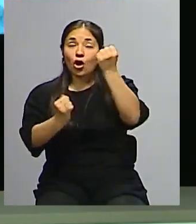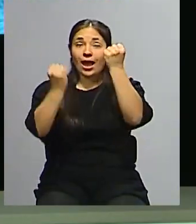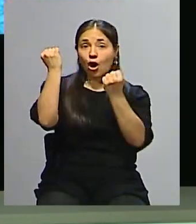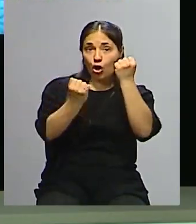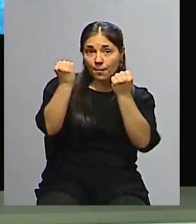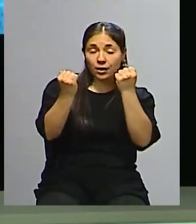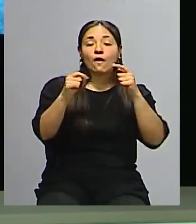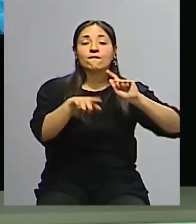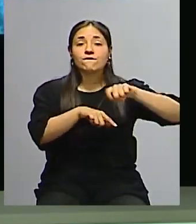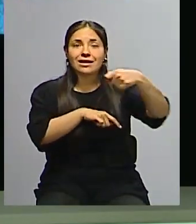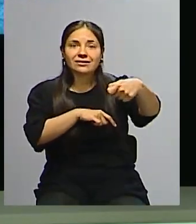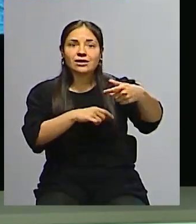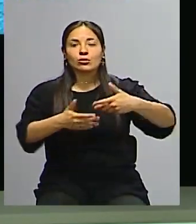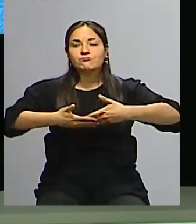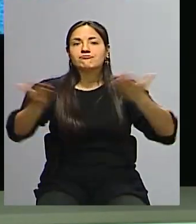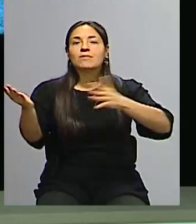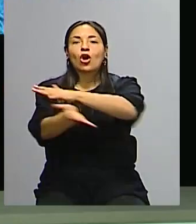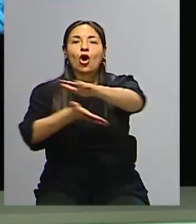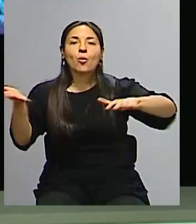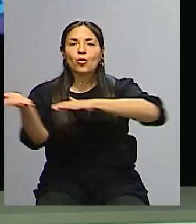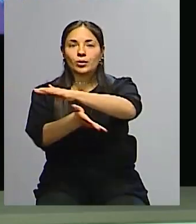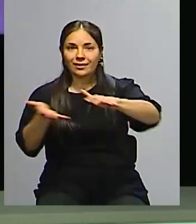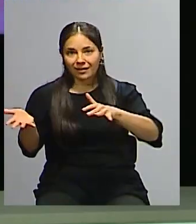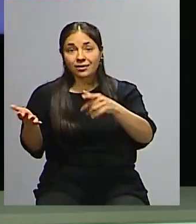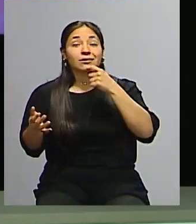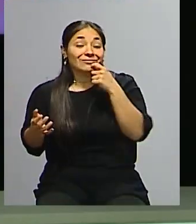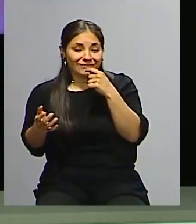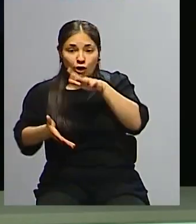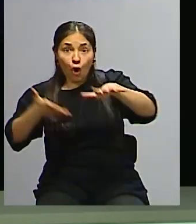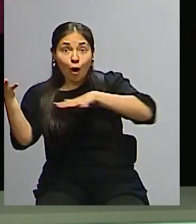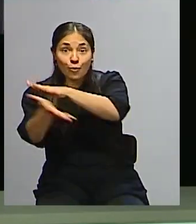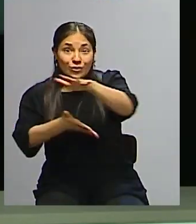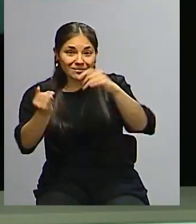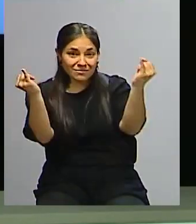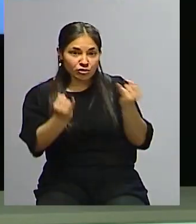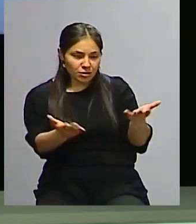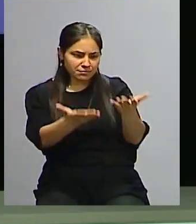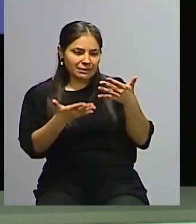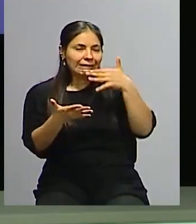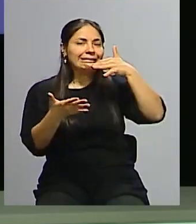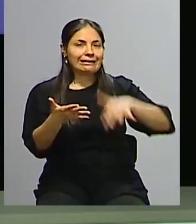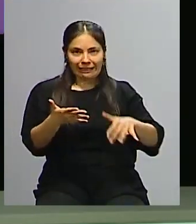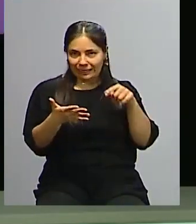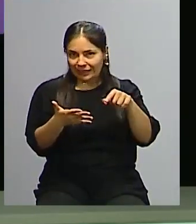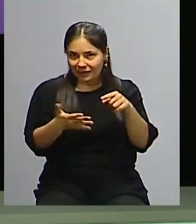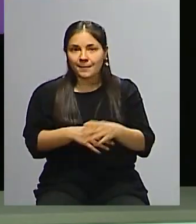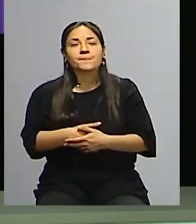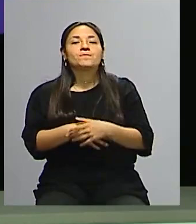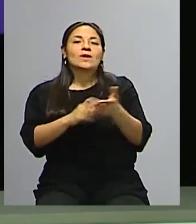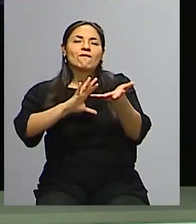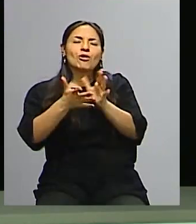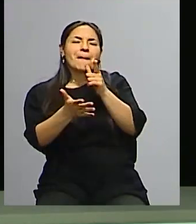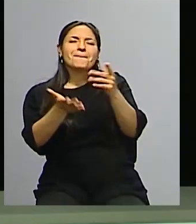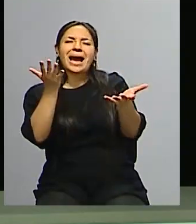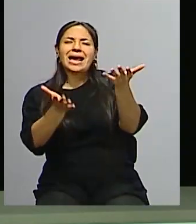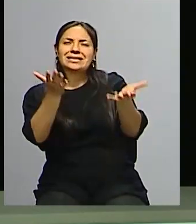que va dirigido a la comunidad. Y la comunidad debería entender qué es el presupuesto. El presupuesto, por analogía y no por identidad, puede ser una especie